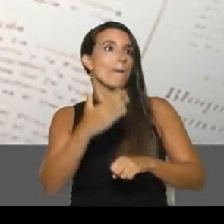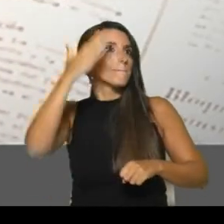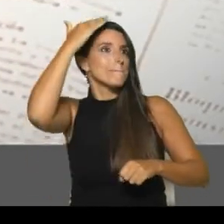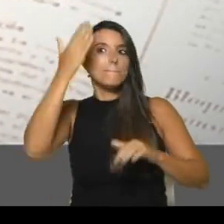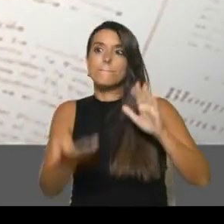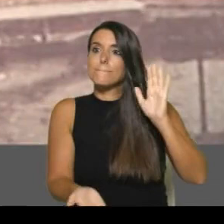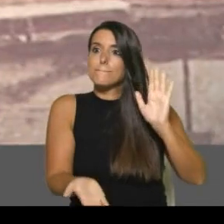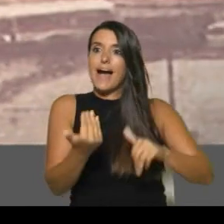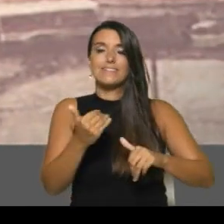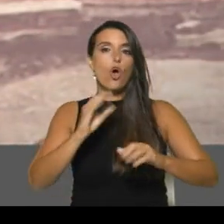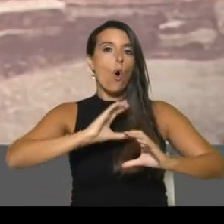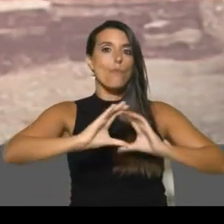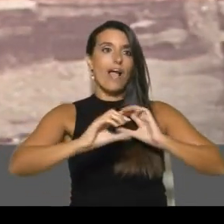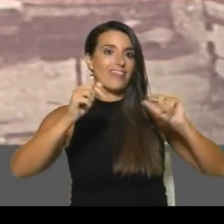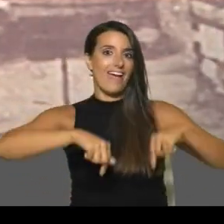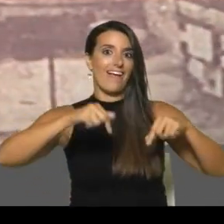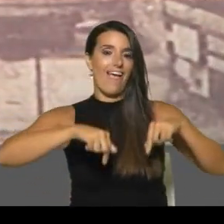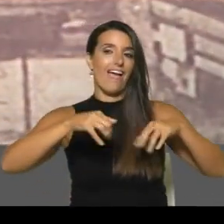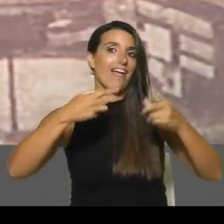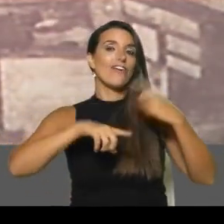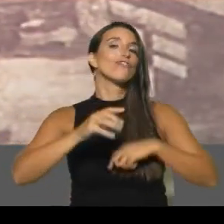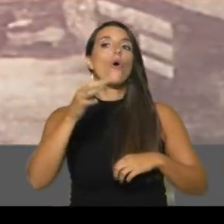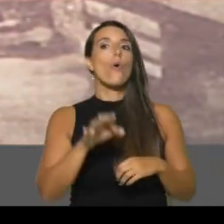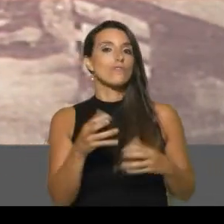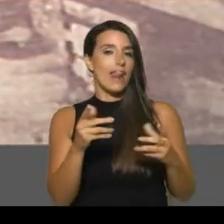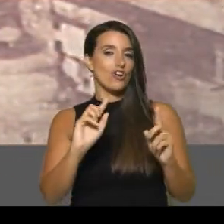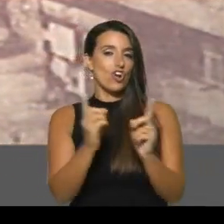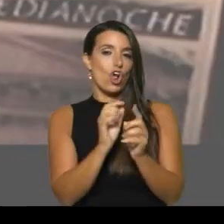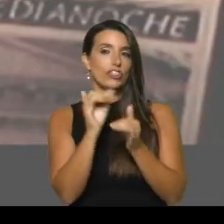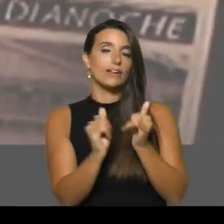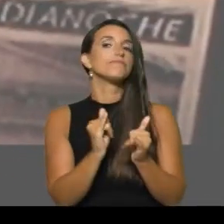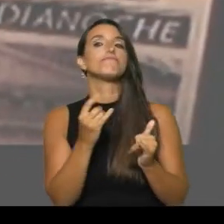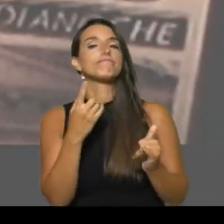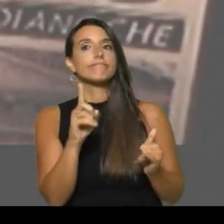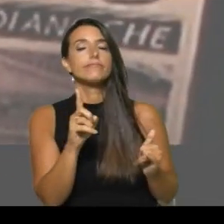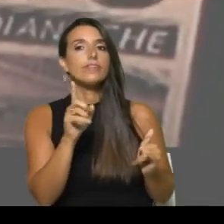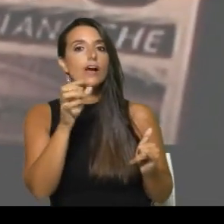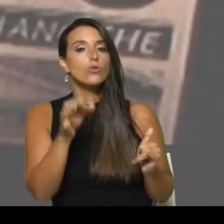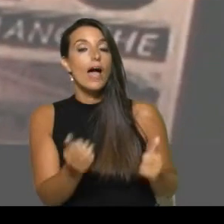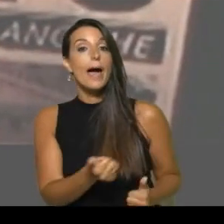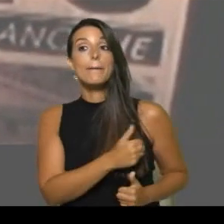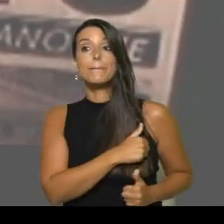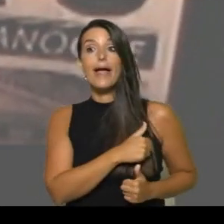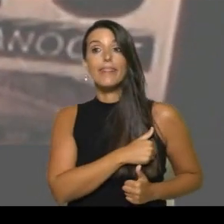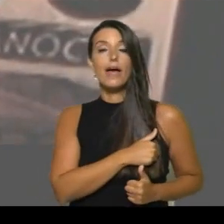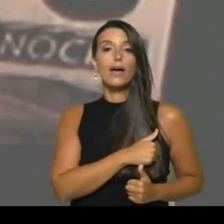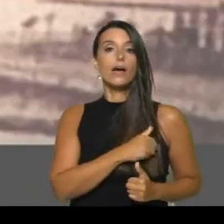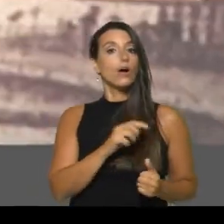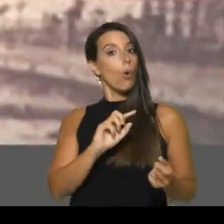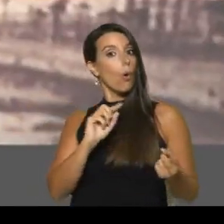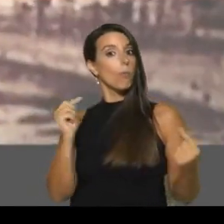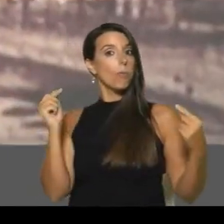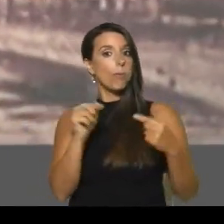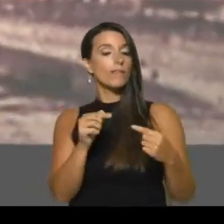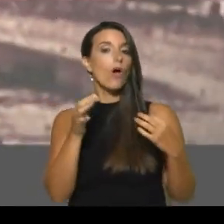todos los comunicados entre otros los cuatro y siete los que voy a hablar brevemente ahora y la armada opuesta a ese levantamiento